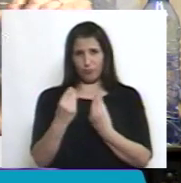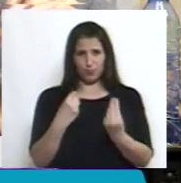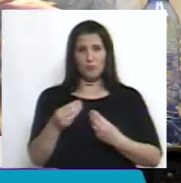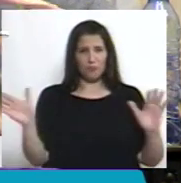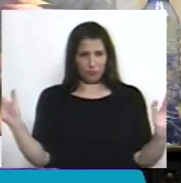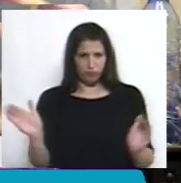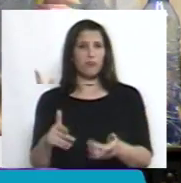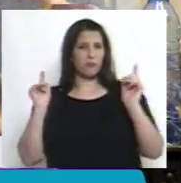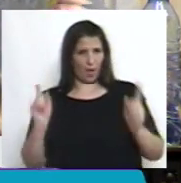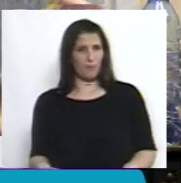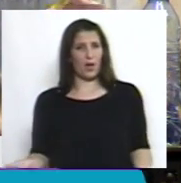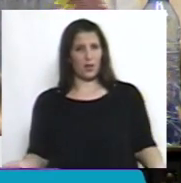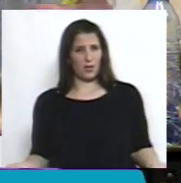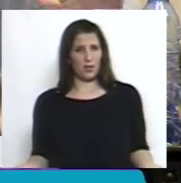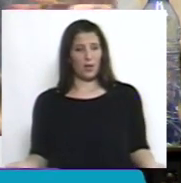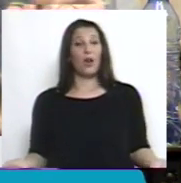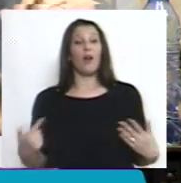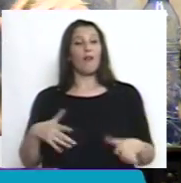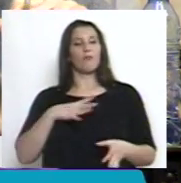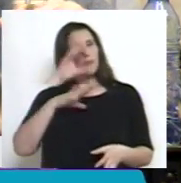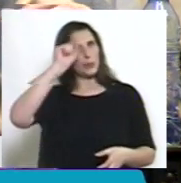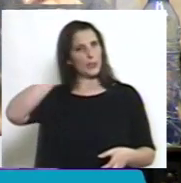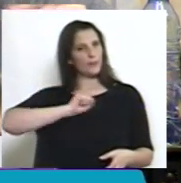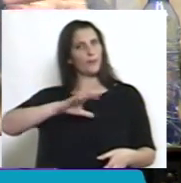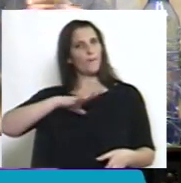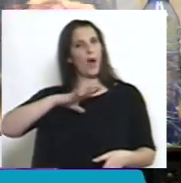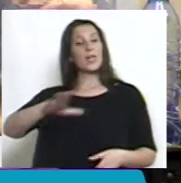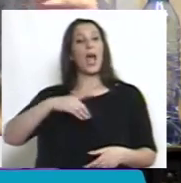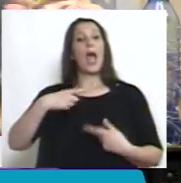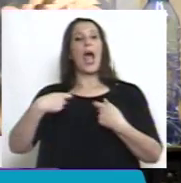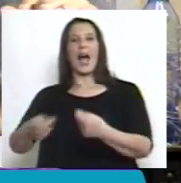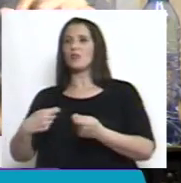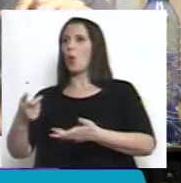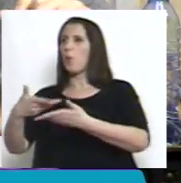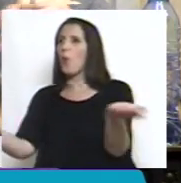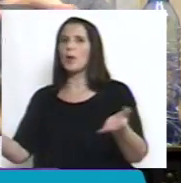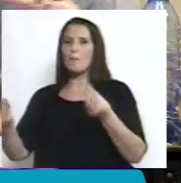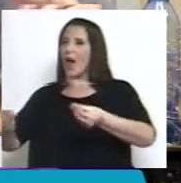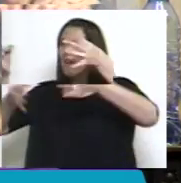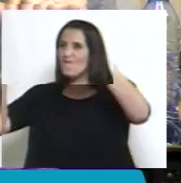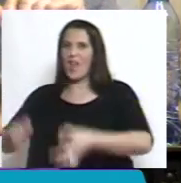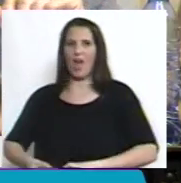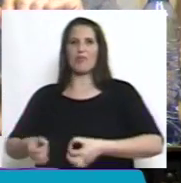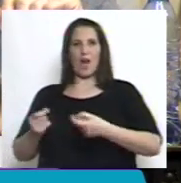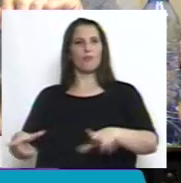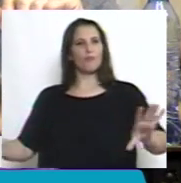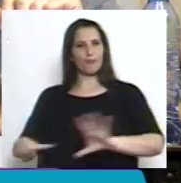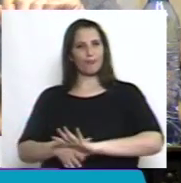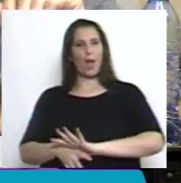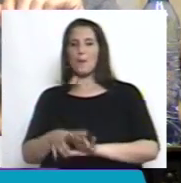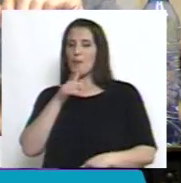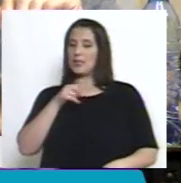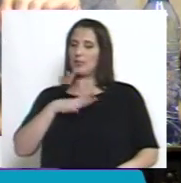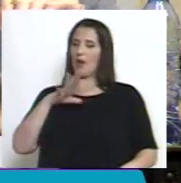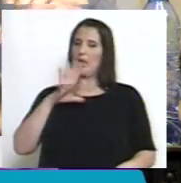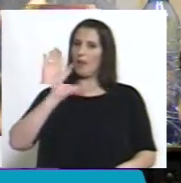años. Nos queda un desafío que ese gasto público tiene que aumentar en utilidad, en eficacia. Me parece que es un desafío a futuro